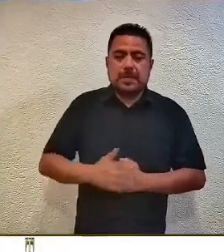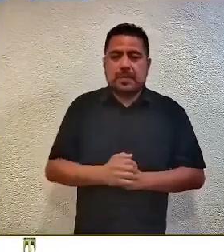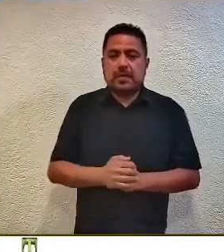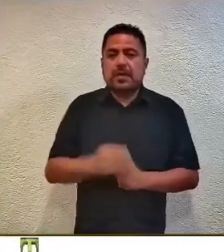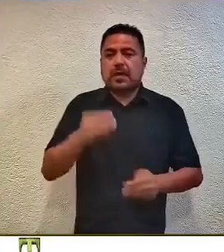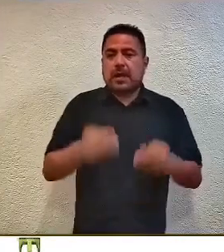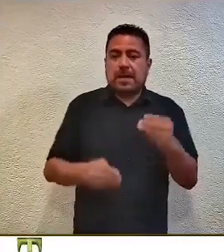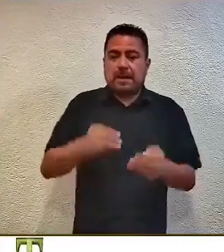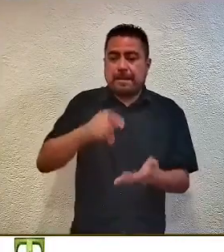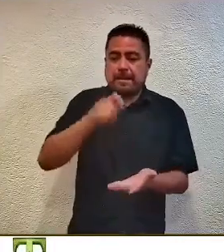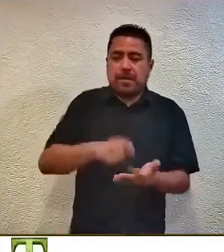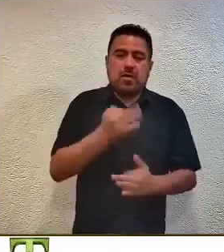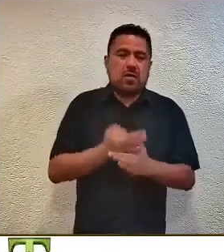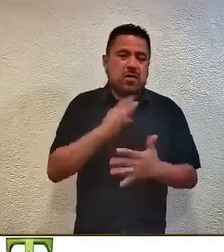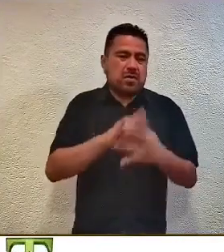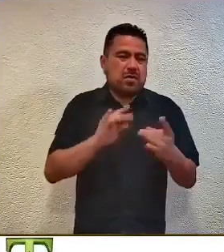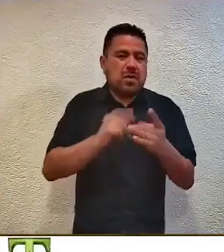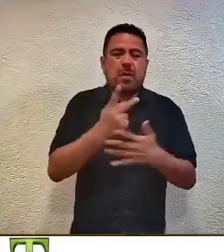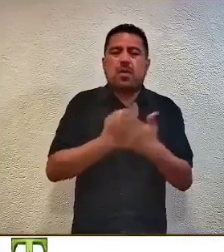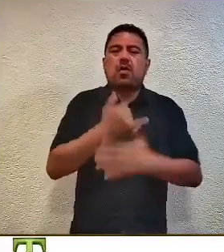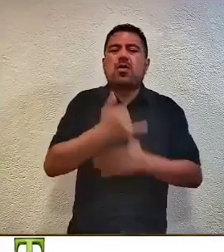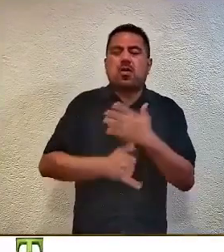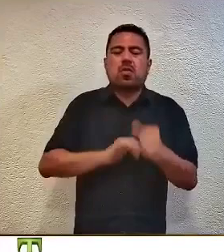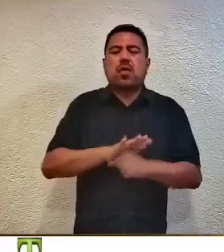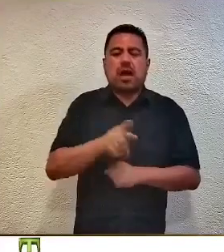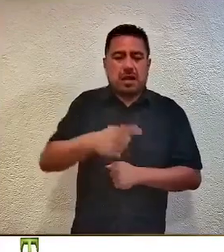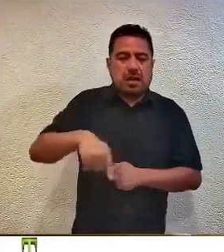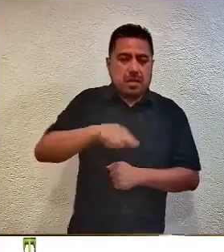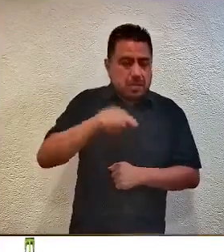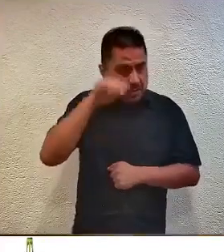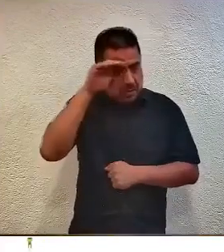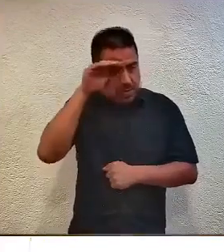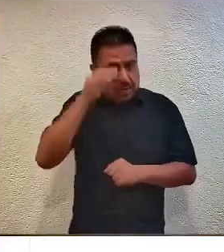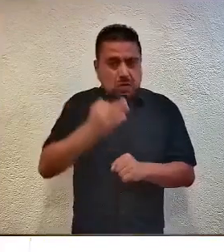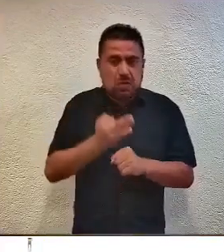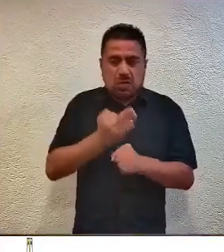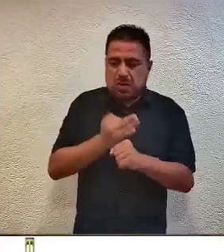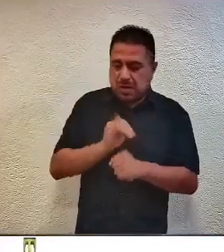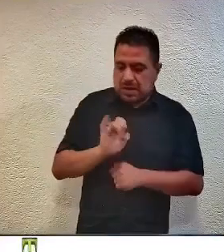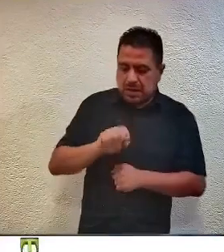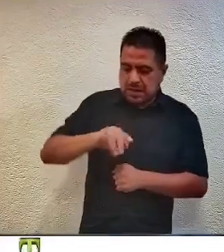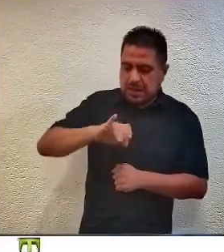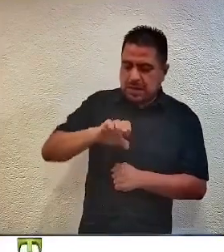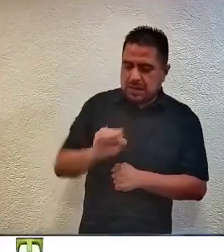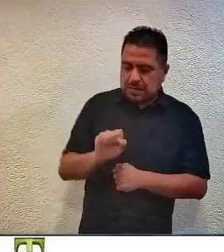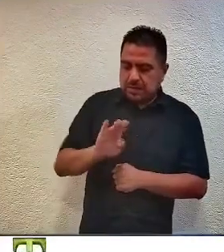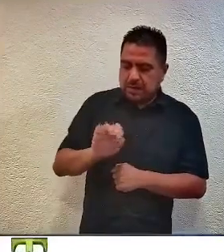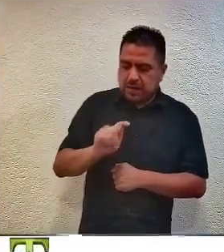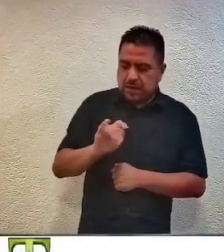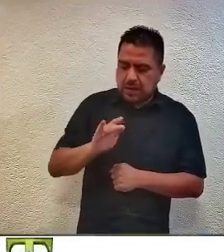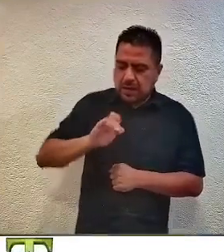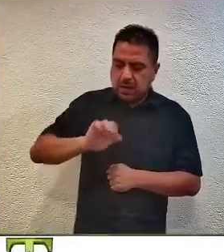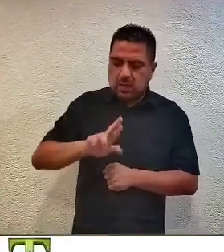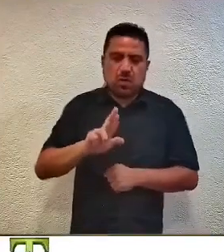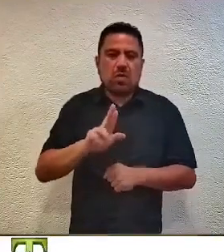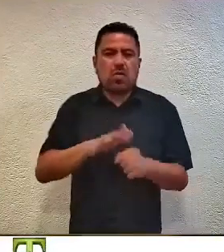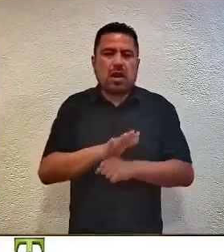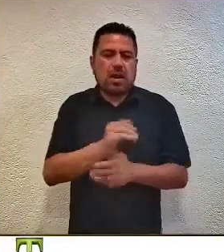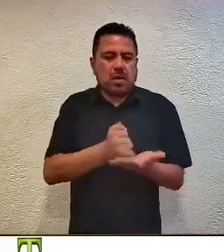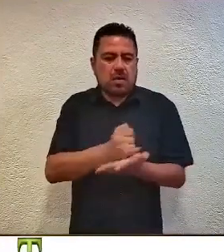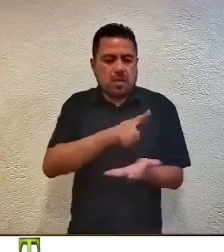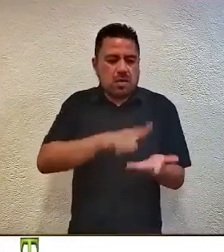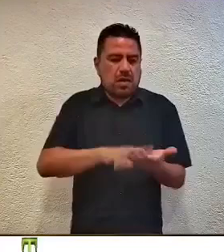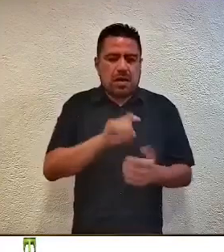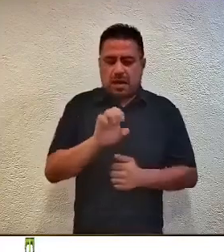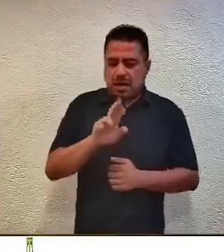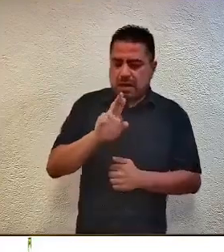magistradas, magistrado, doy cuenta del proyecto de resolución que somete a consideración de este pleno el magistrado José Inés Betancur Salgado, relativo al juicio electoral ciudadano promovido por